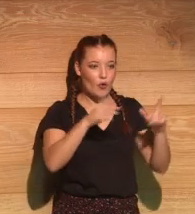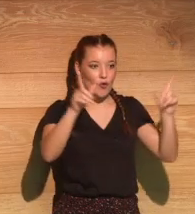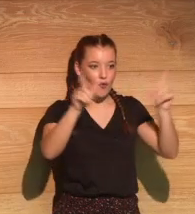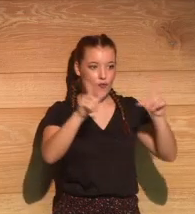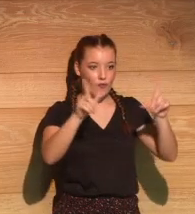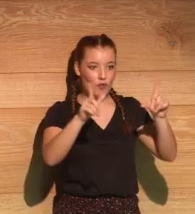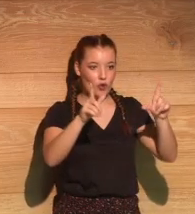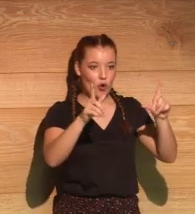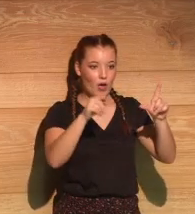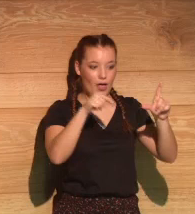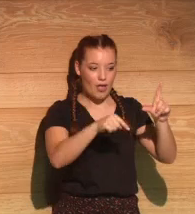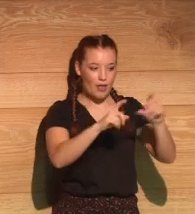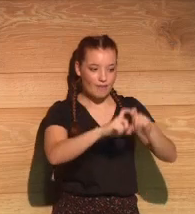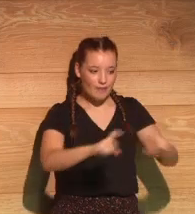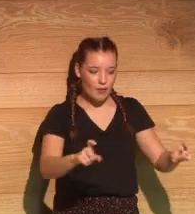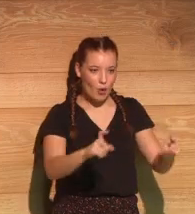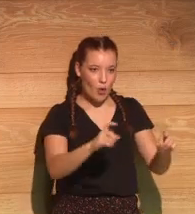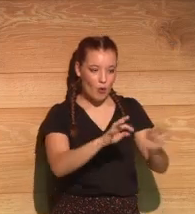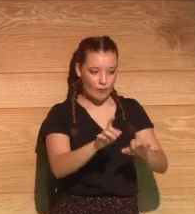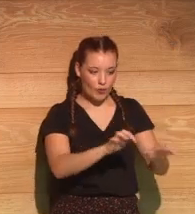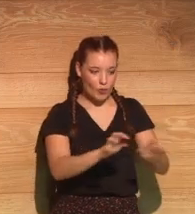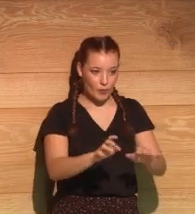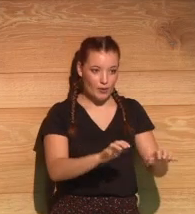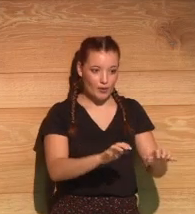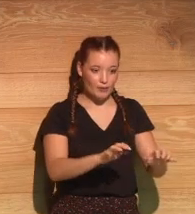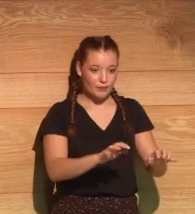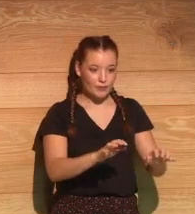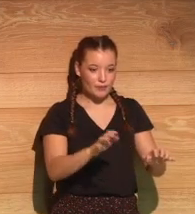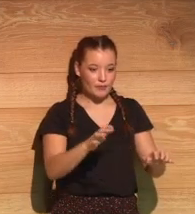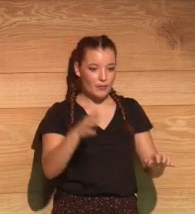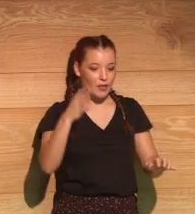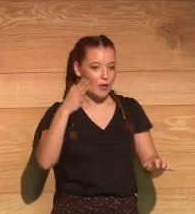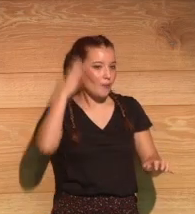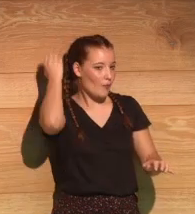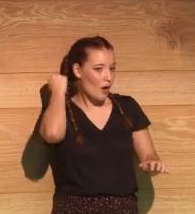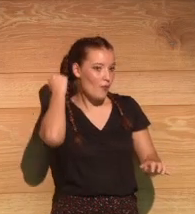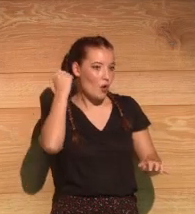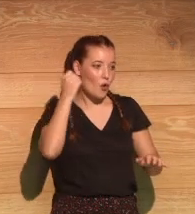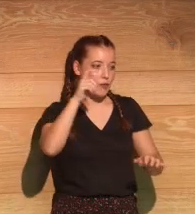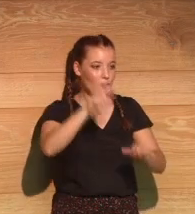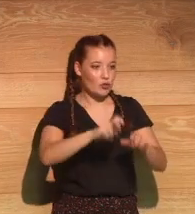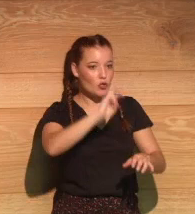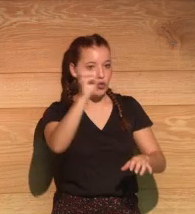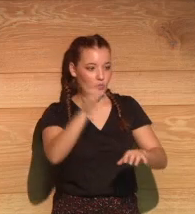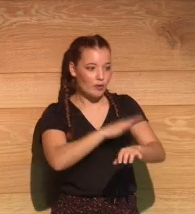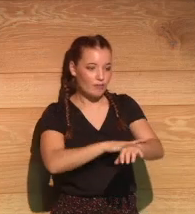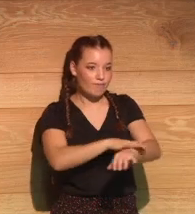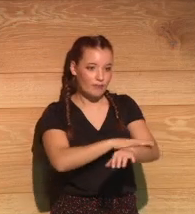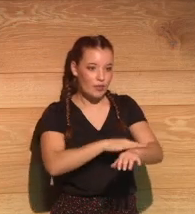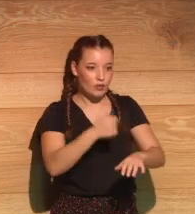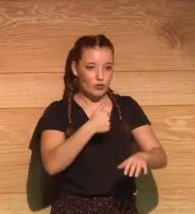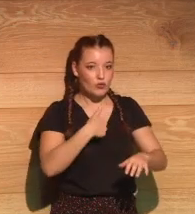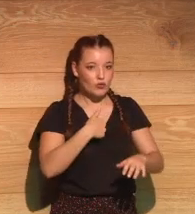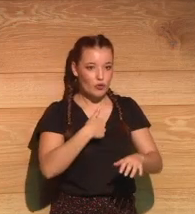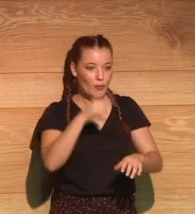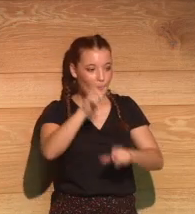Los Monteros, Pablo Iglesias, Arrimadas riéndose en el Parlamento, mientras que todos los demás hemos estado perdiéndolos sistemáticamente. La cantidad de amigos que habré perdido yo por